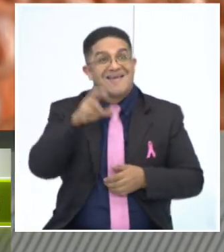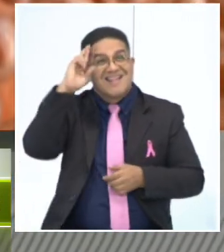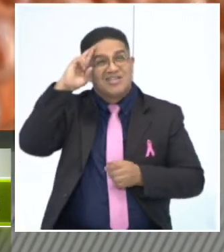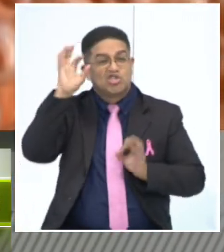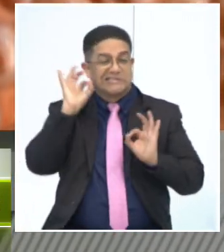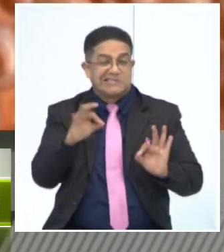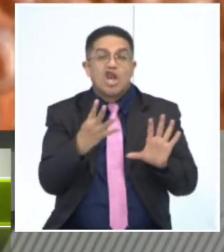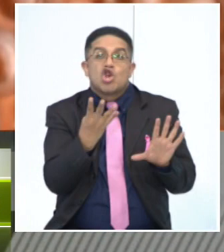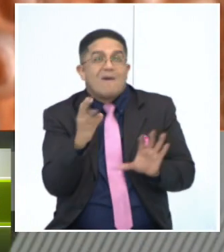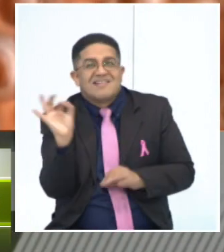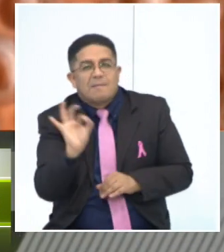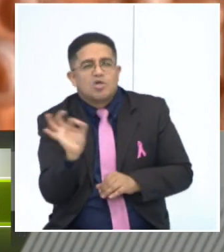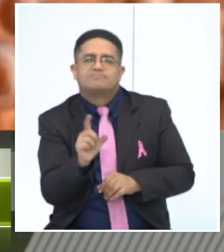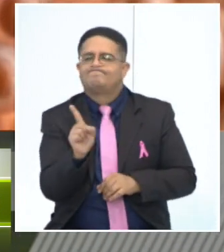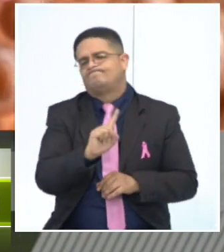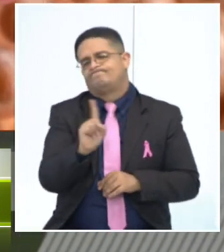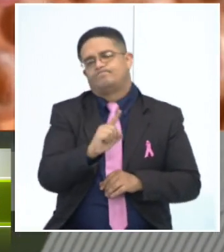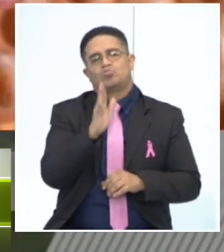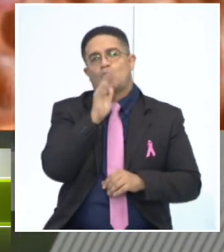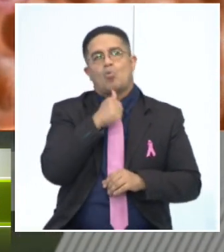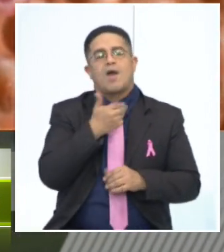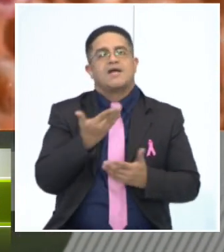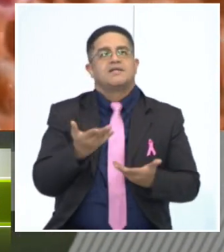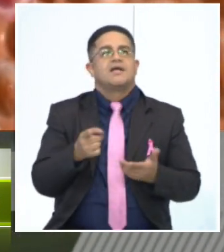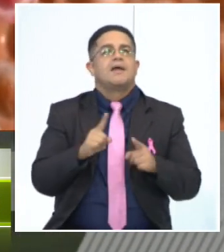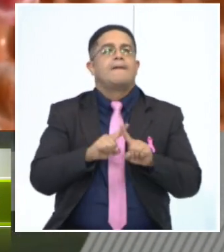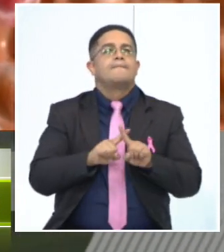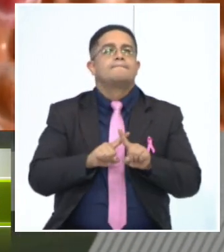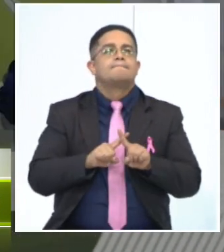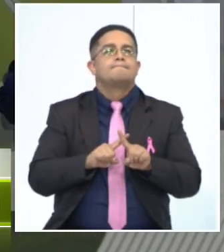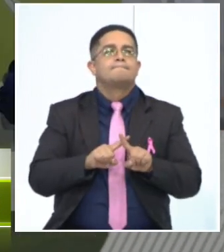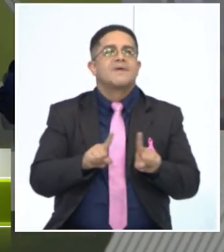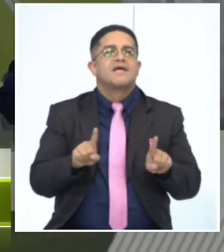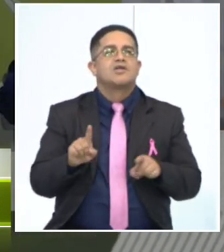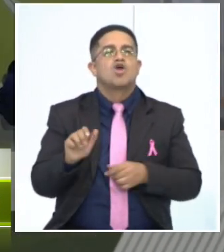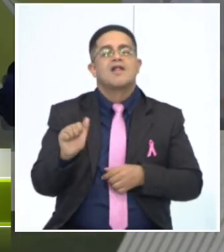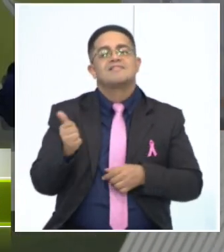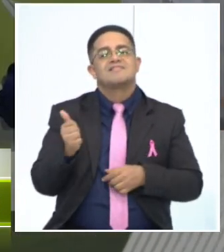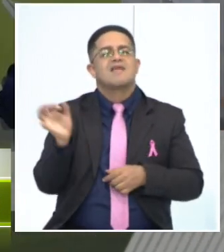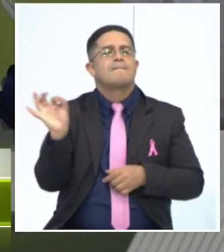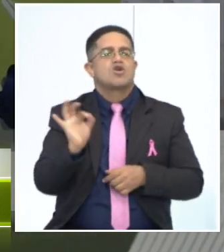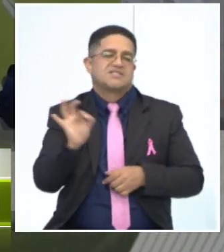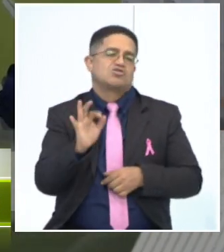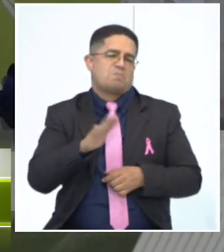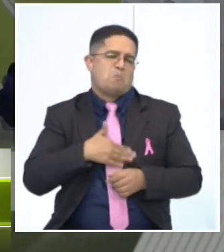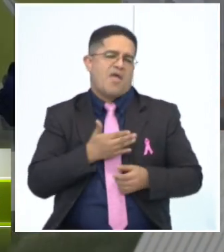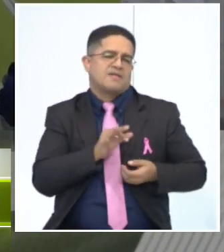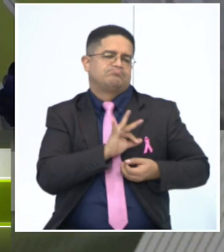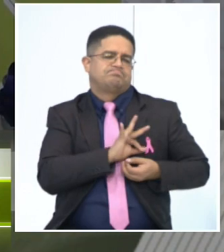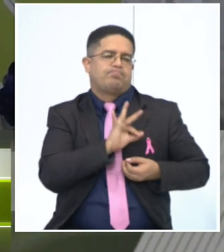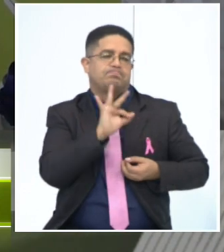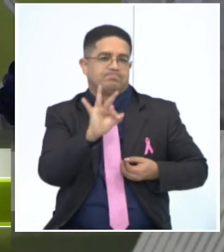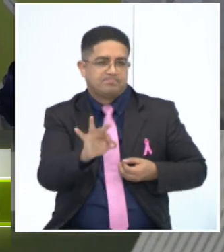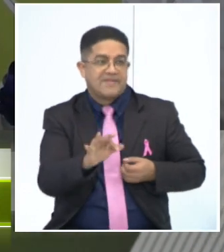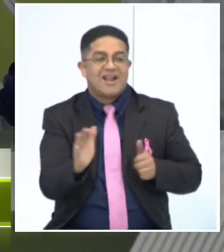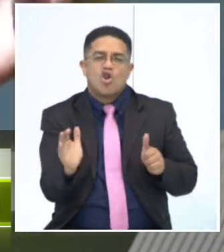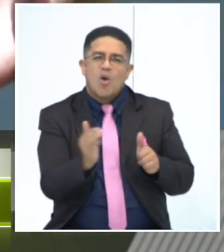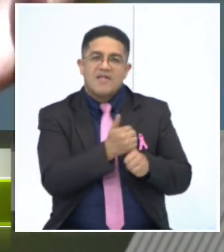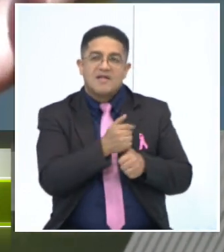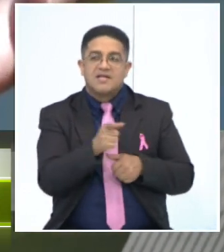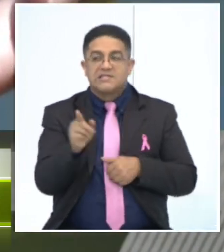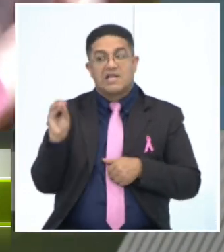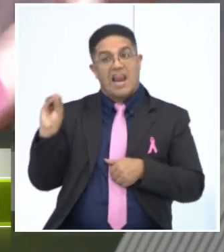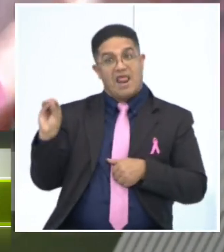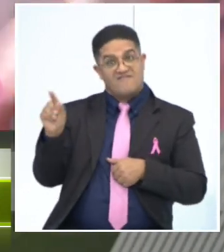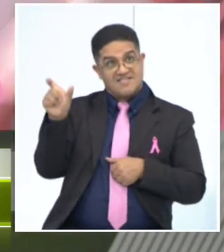el 90% de los casos es así. En cambio, el 10% pudiera ser heredable y eso lo identifica el mastólogo inmediatamente al